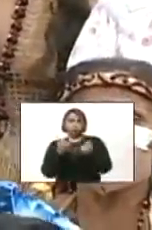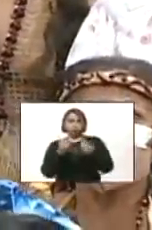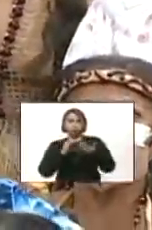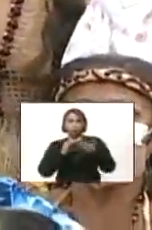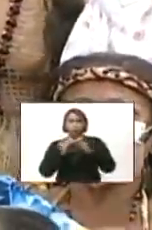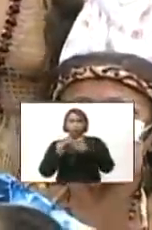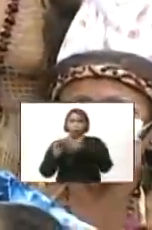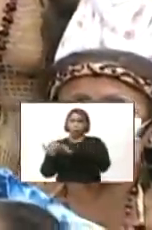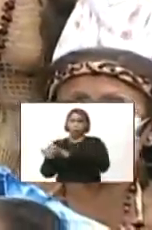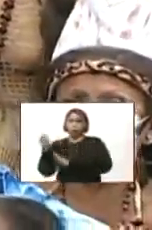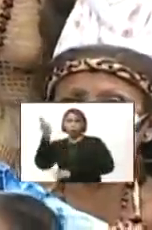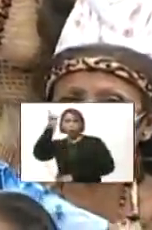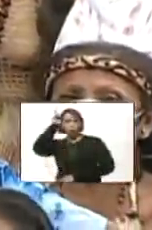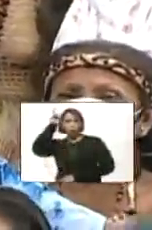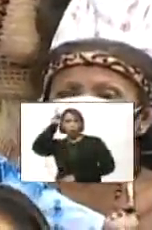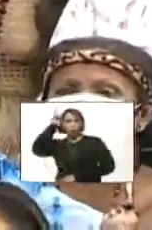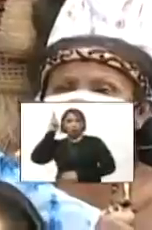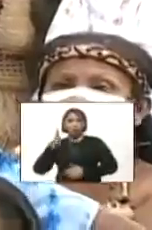comunidades indígenas.